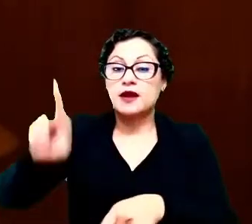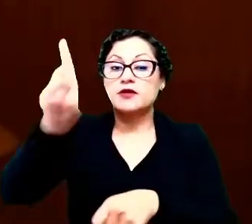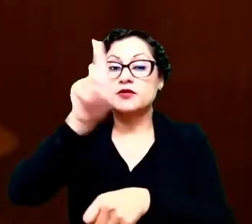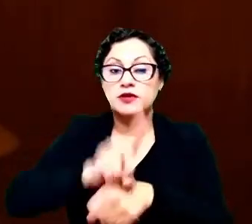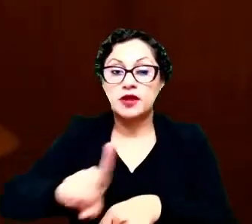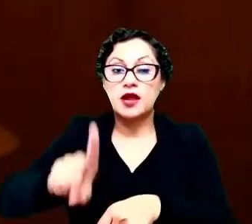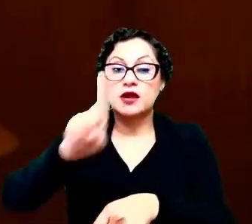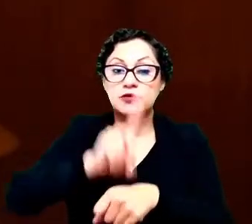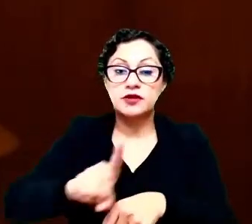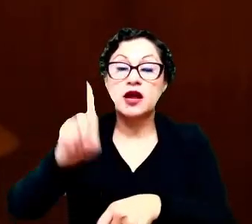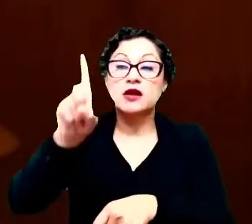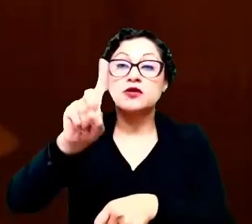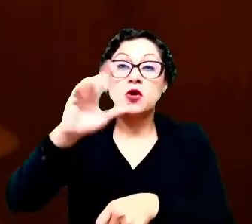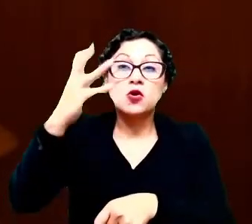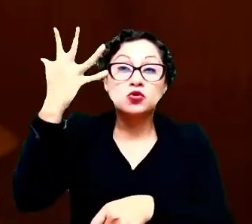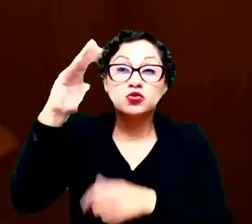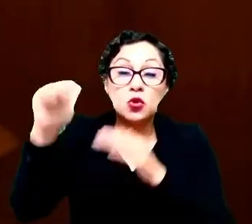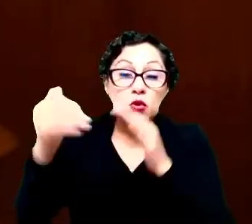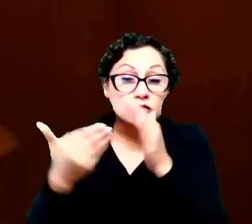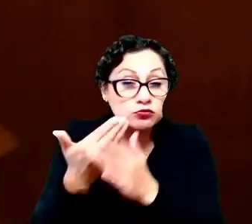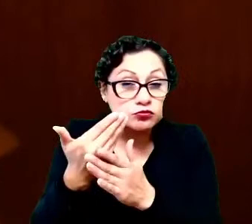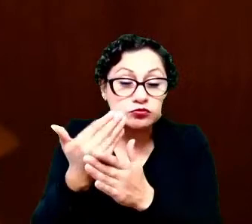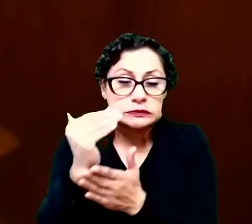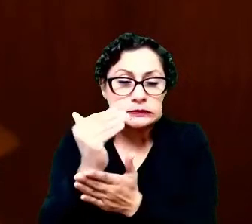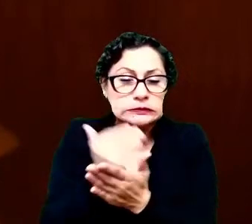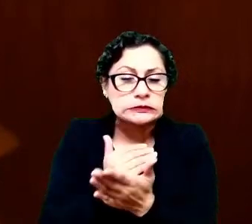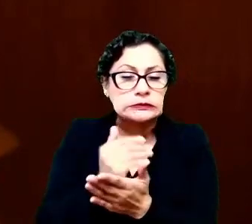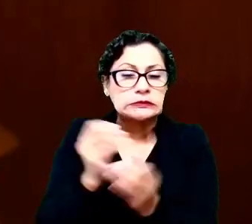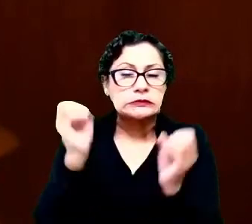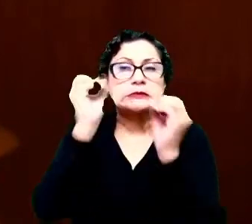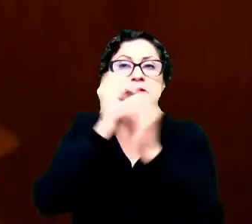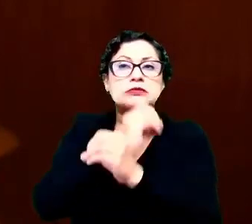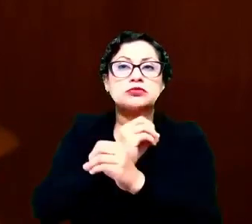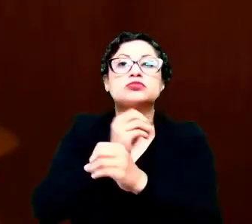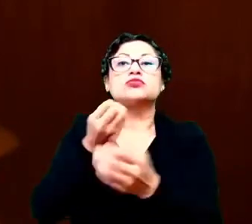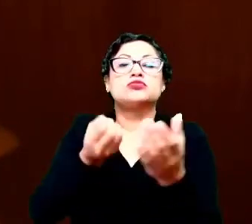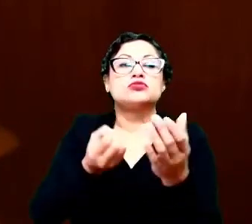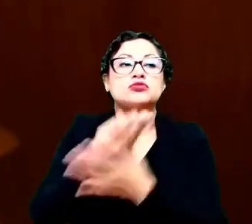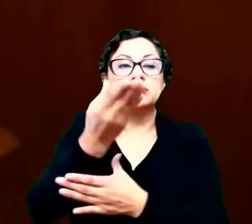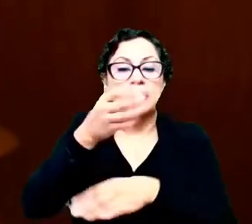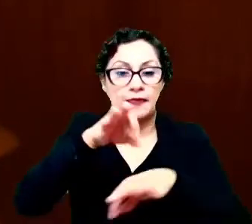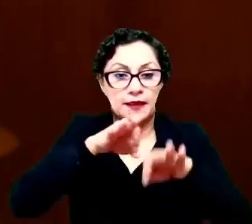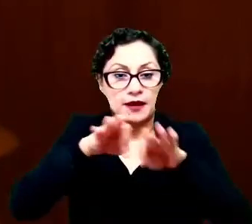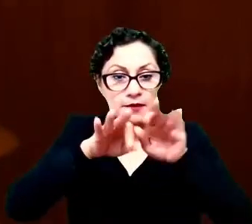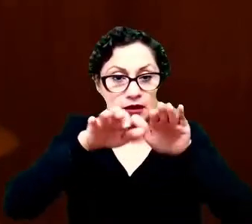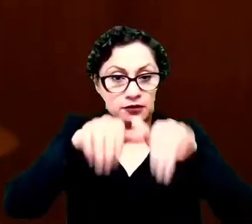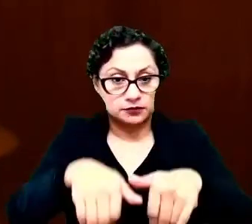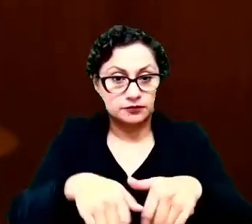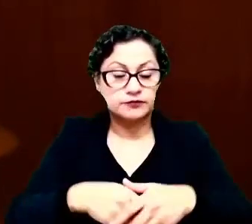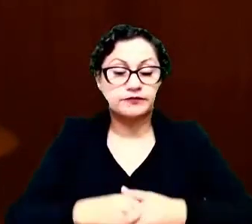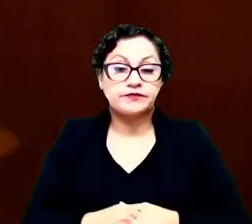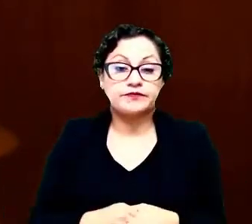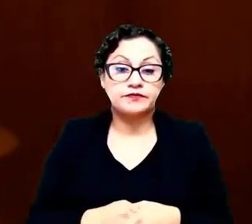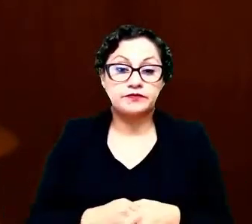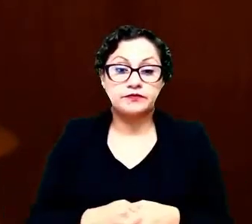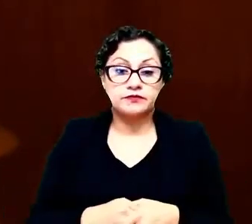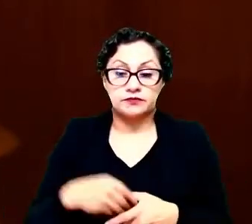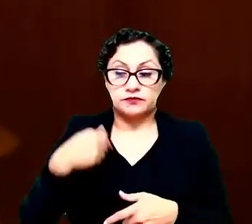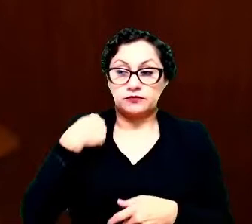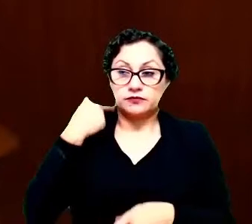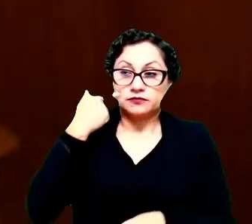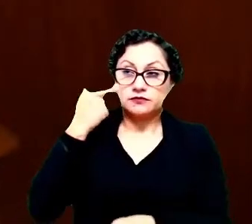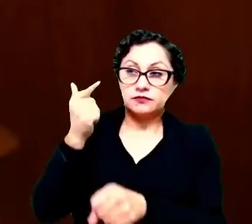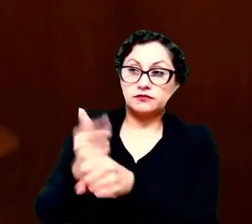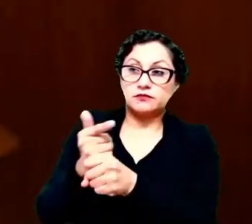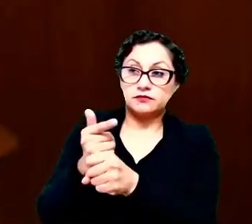a cubrir su jornada laboral esto nos habla para mí fue muy importante